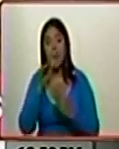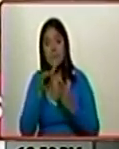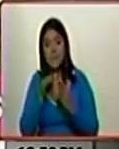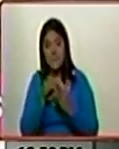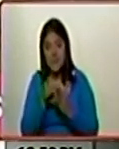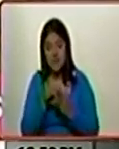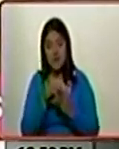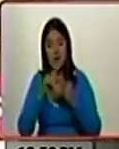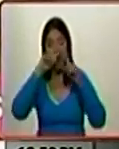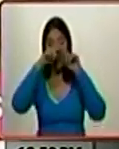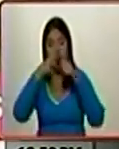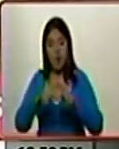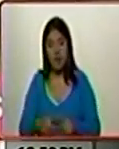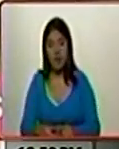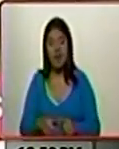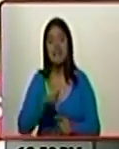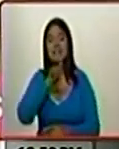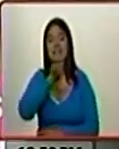para un total de